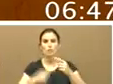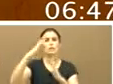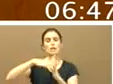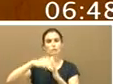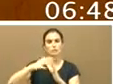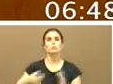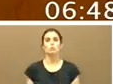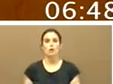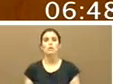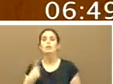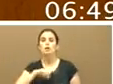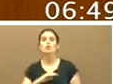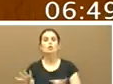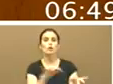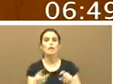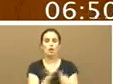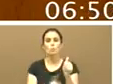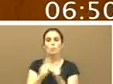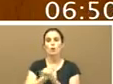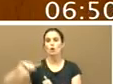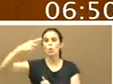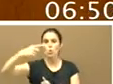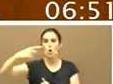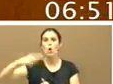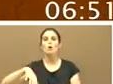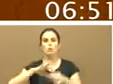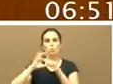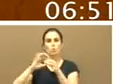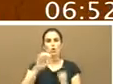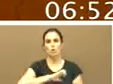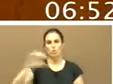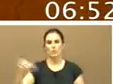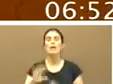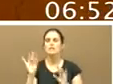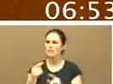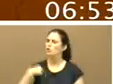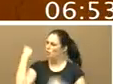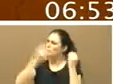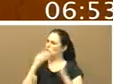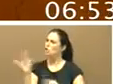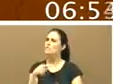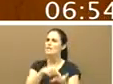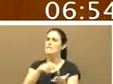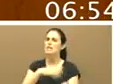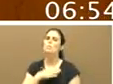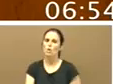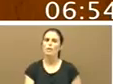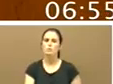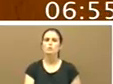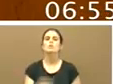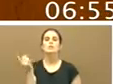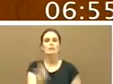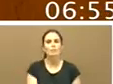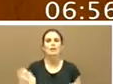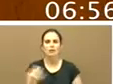y somos región objetivo uno para la Unión Europea. Yo creo que sí, que podemos exigir perfectamente el cupo. Y